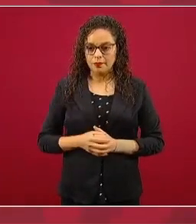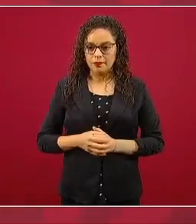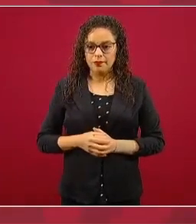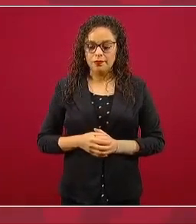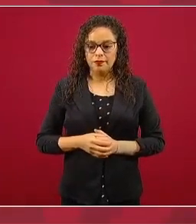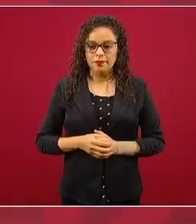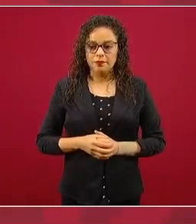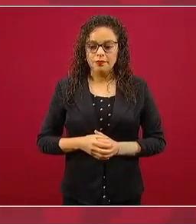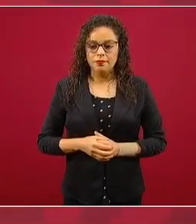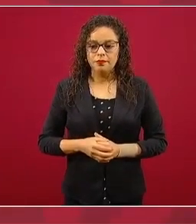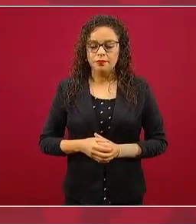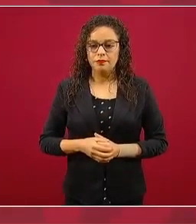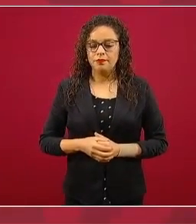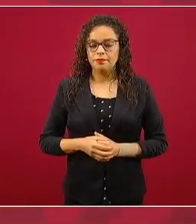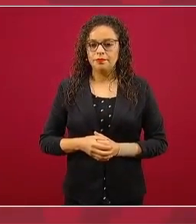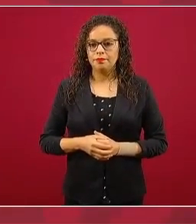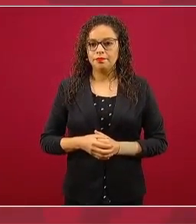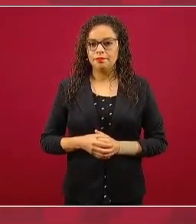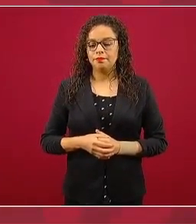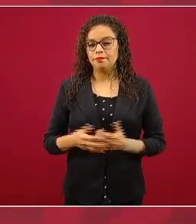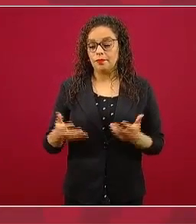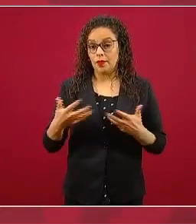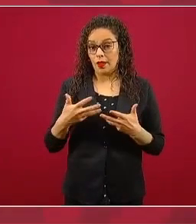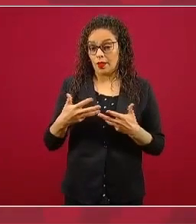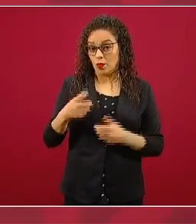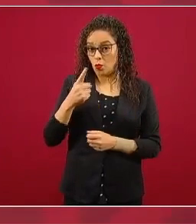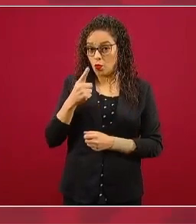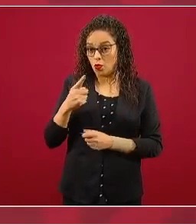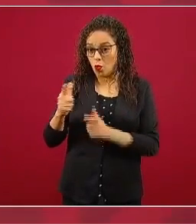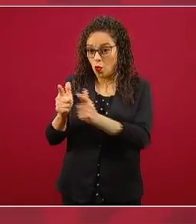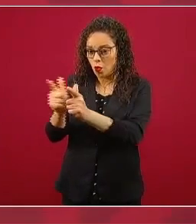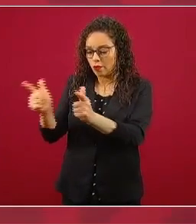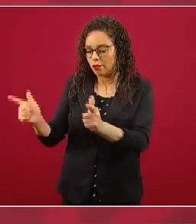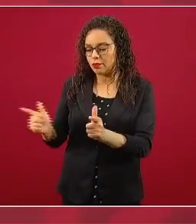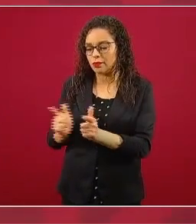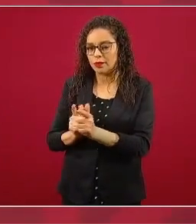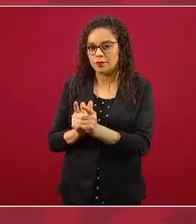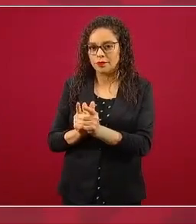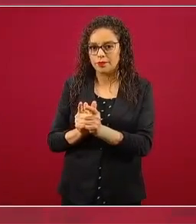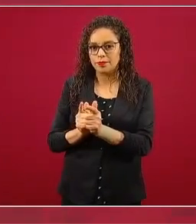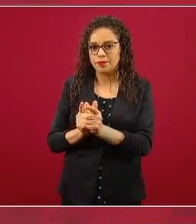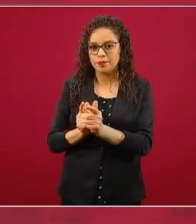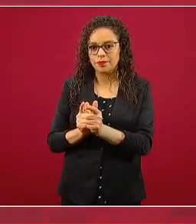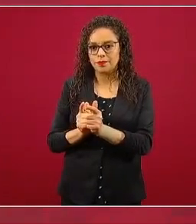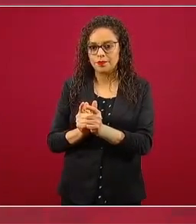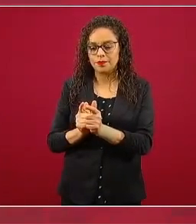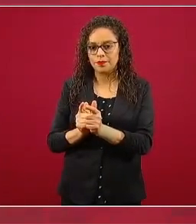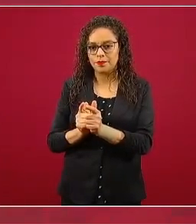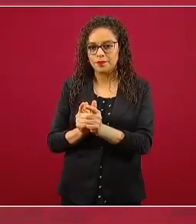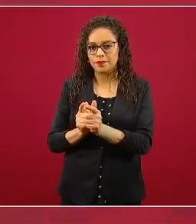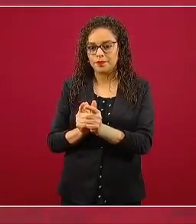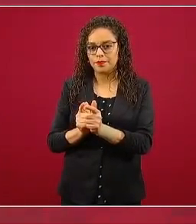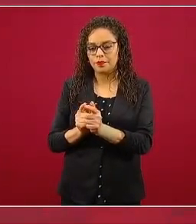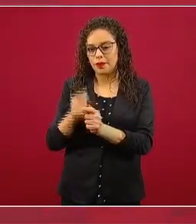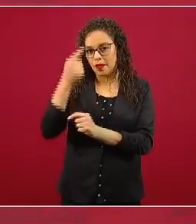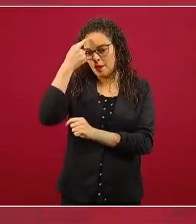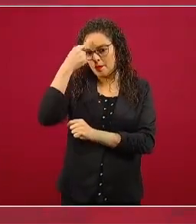así como se definió sobre el plan